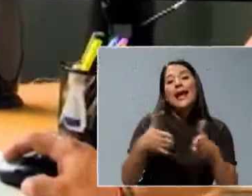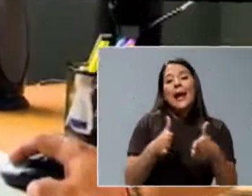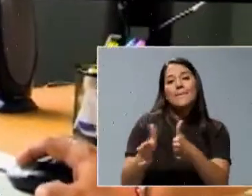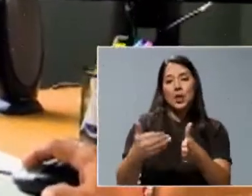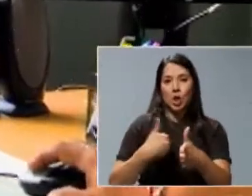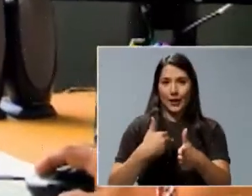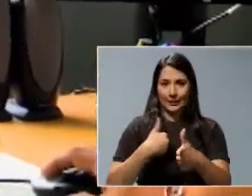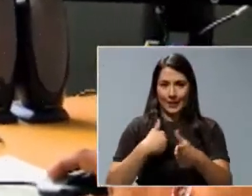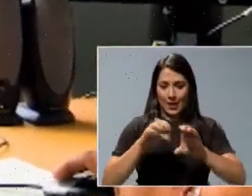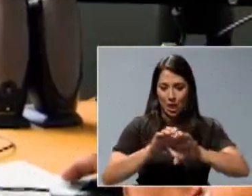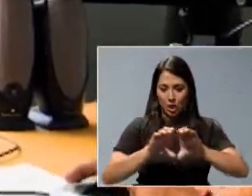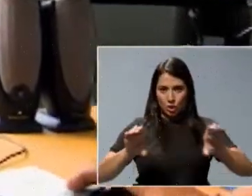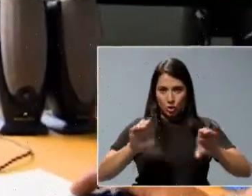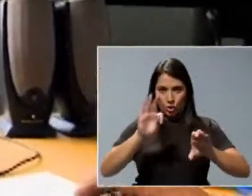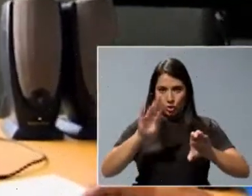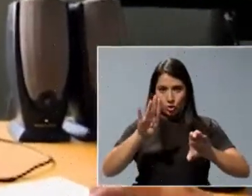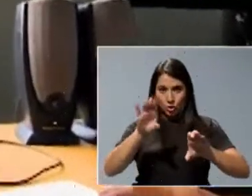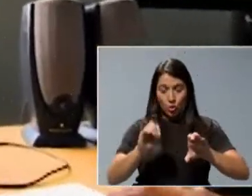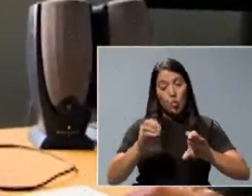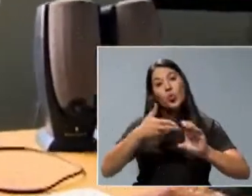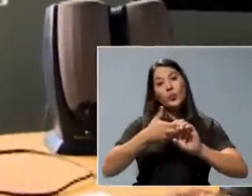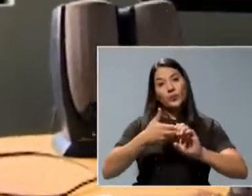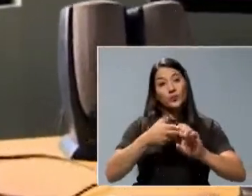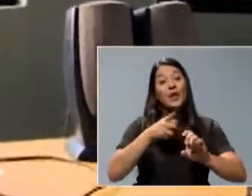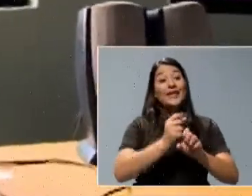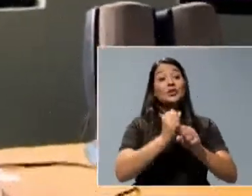Esta obra de ingeniería pública fue creada en